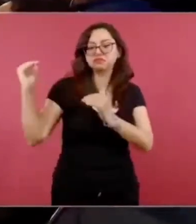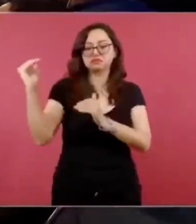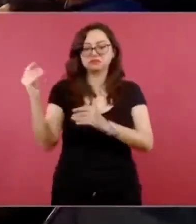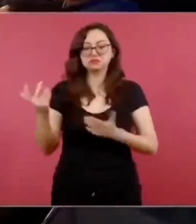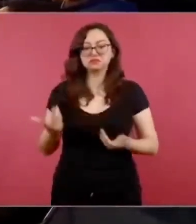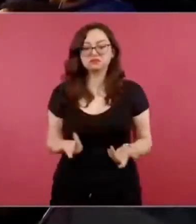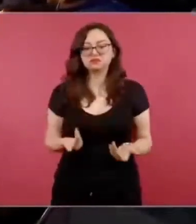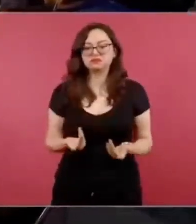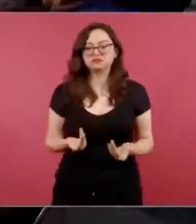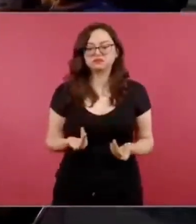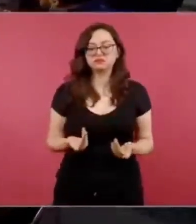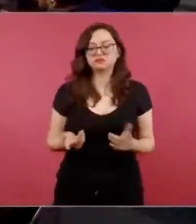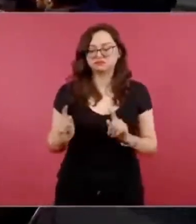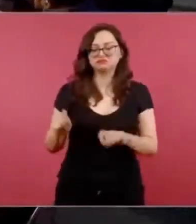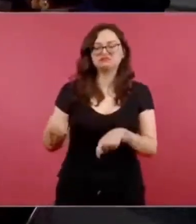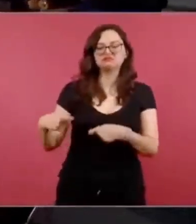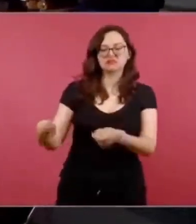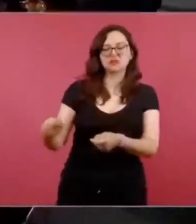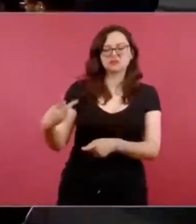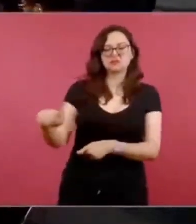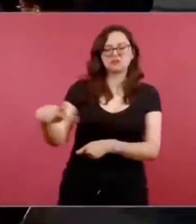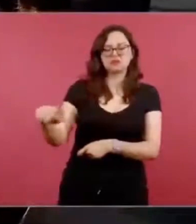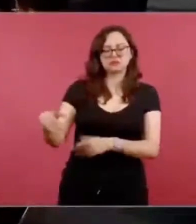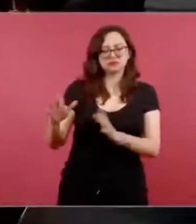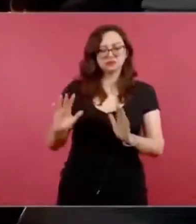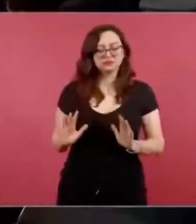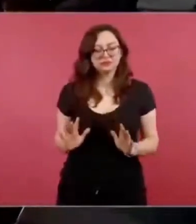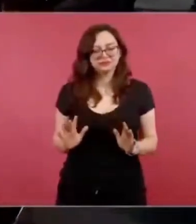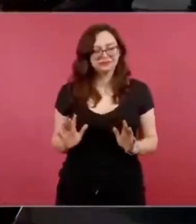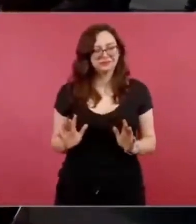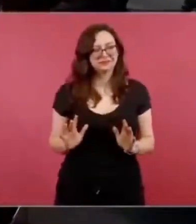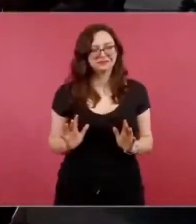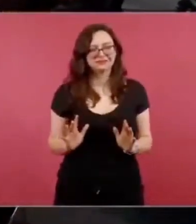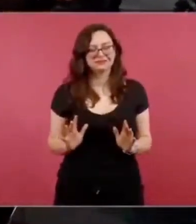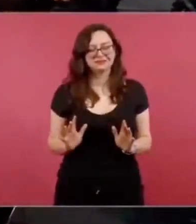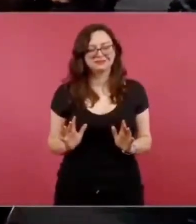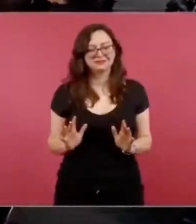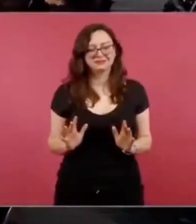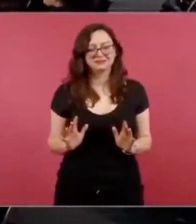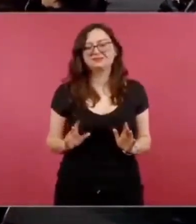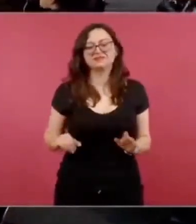porque no les interesaba el Poder Judicial. Además,